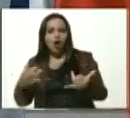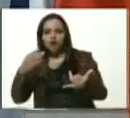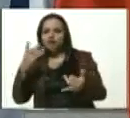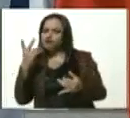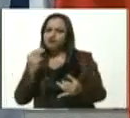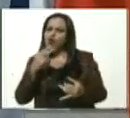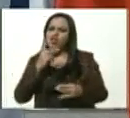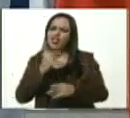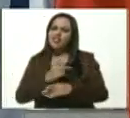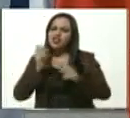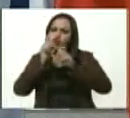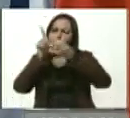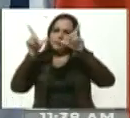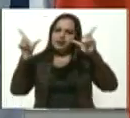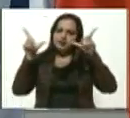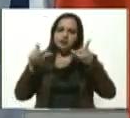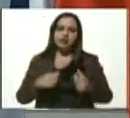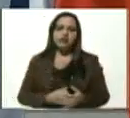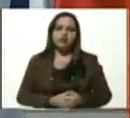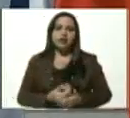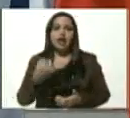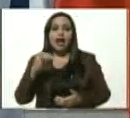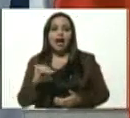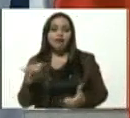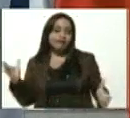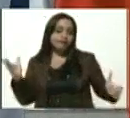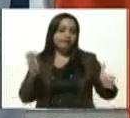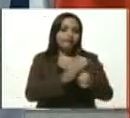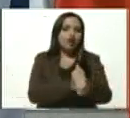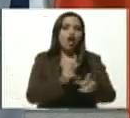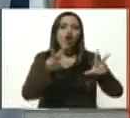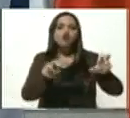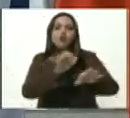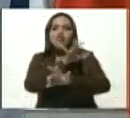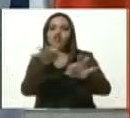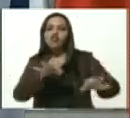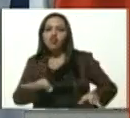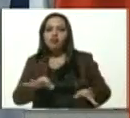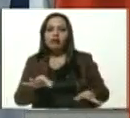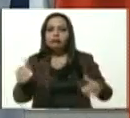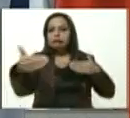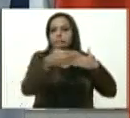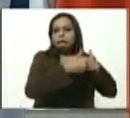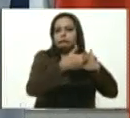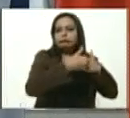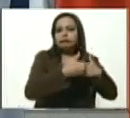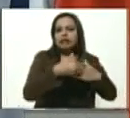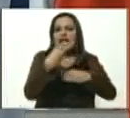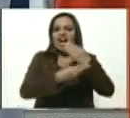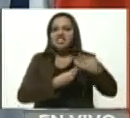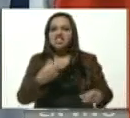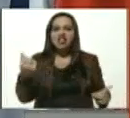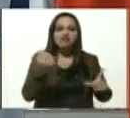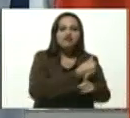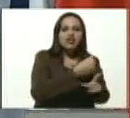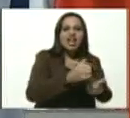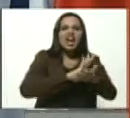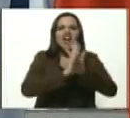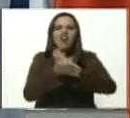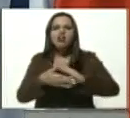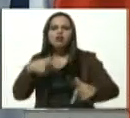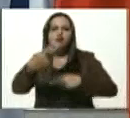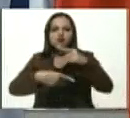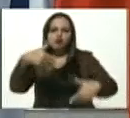que hayan sido descubiertos nuevos intentos de generar violencia y de sabotear el proceso electoral